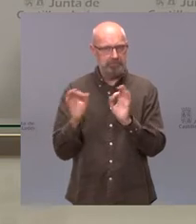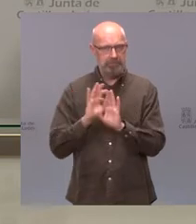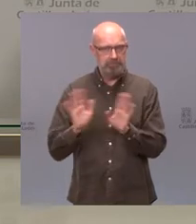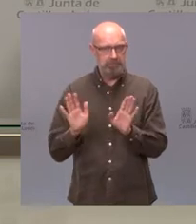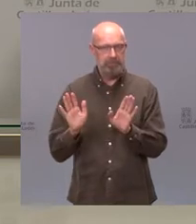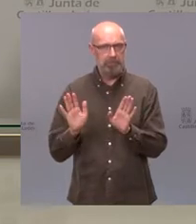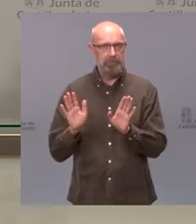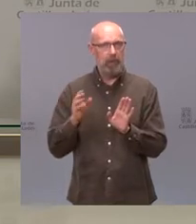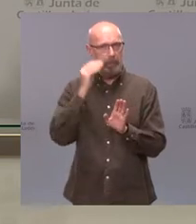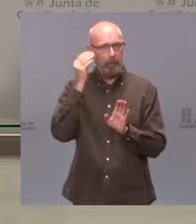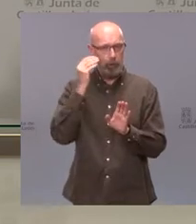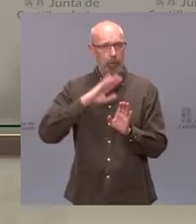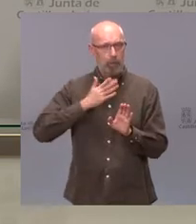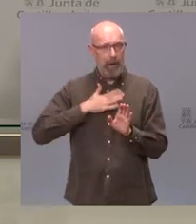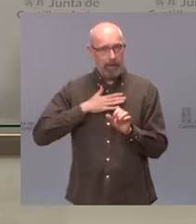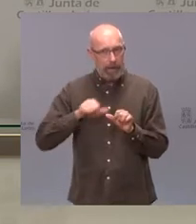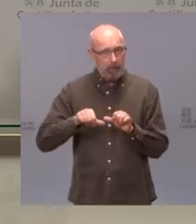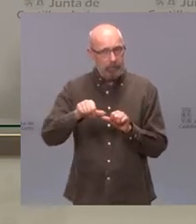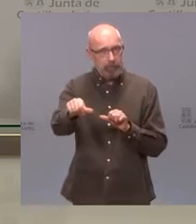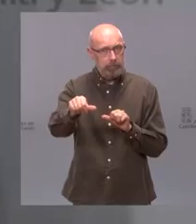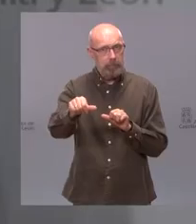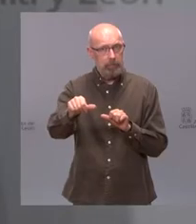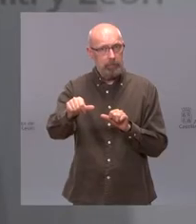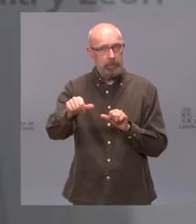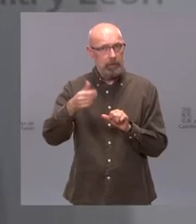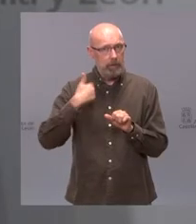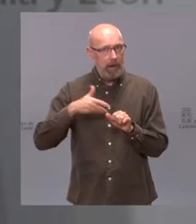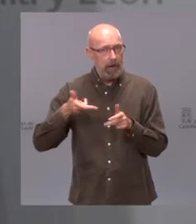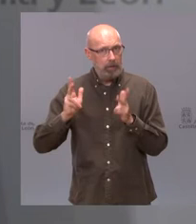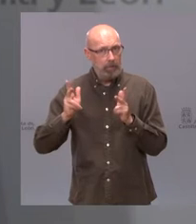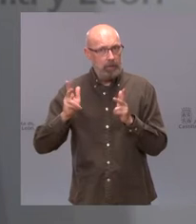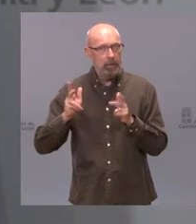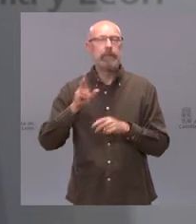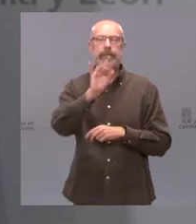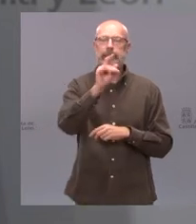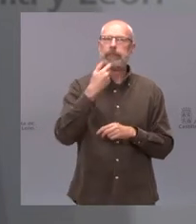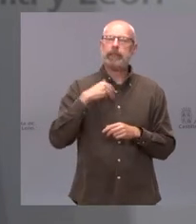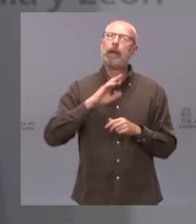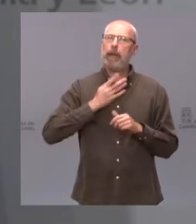que desde mañana decae, sí. Sería eso, ¿no? Sí, decae. O sea, que decae mañana, sí, 150, sí.